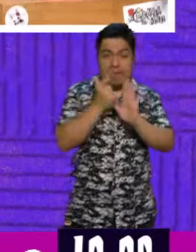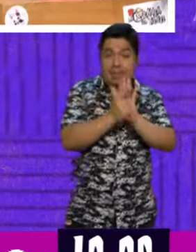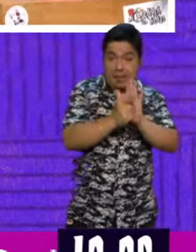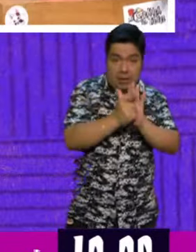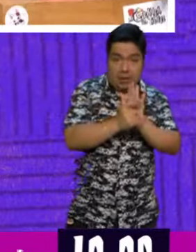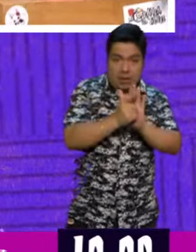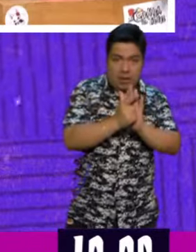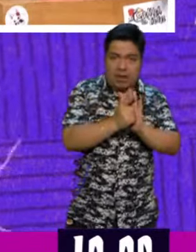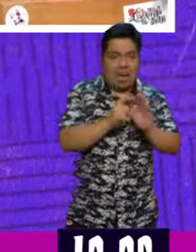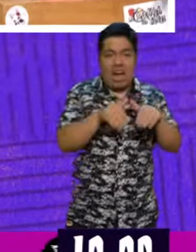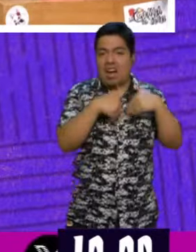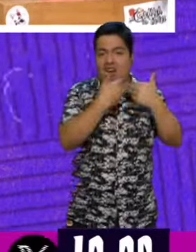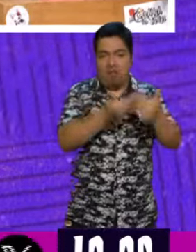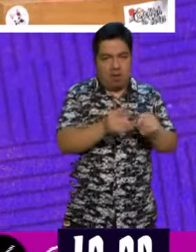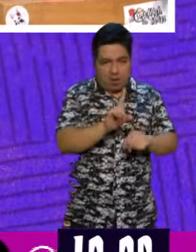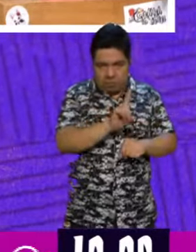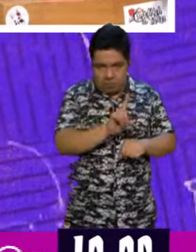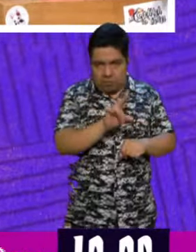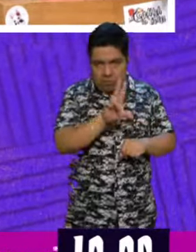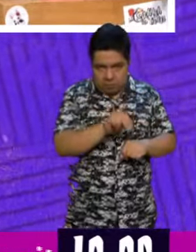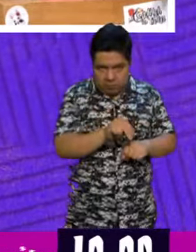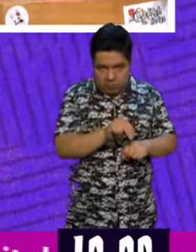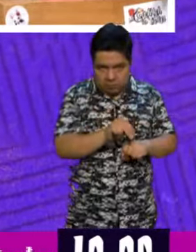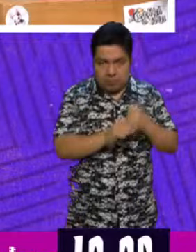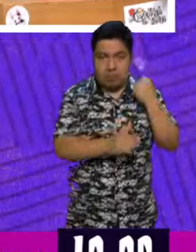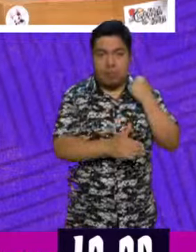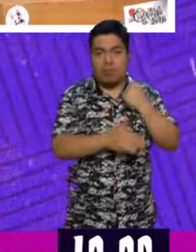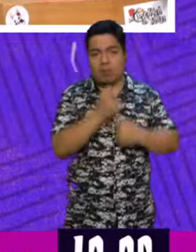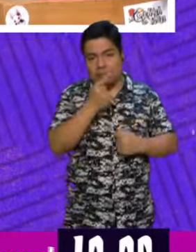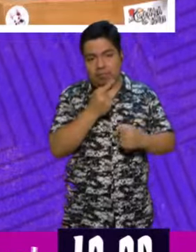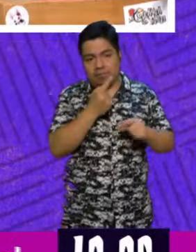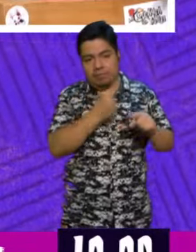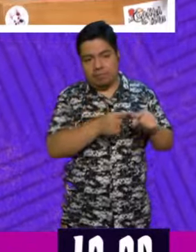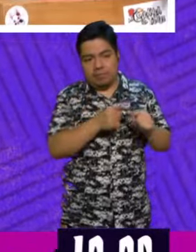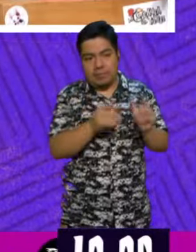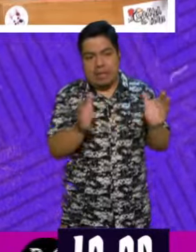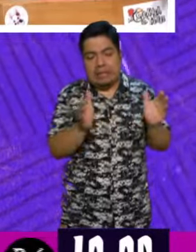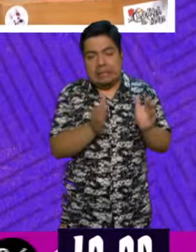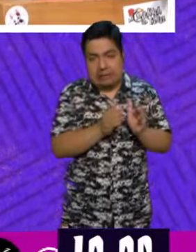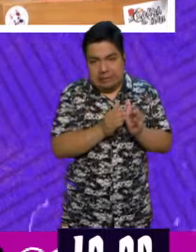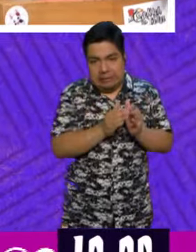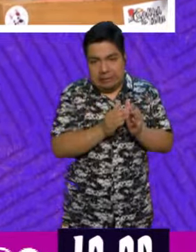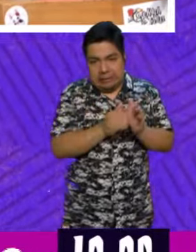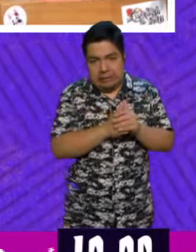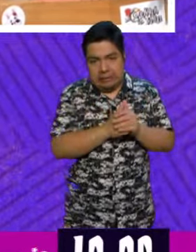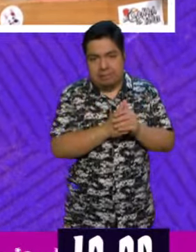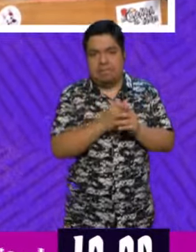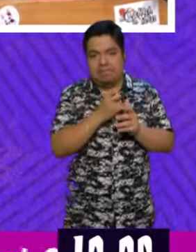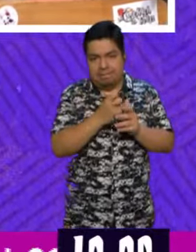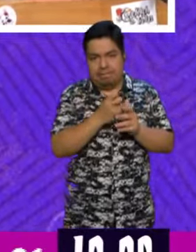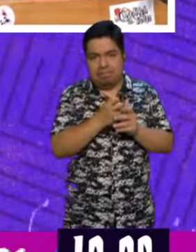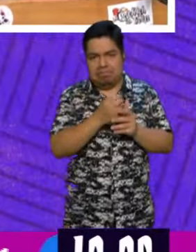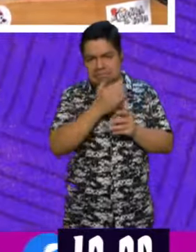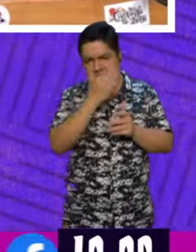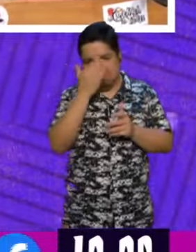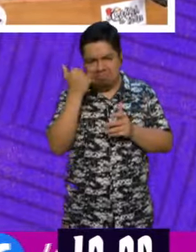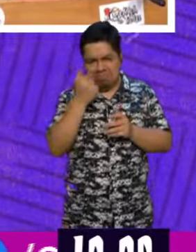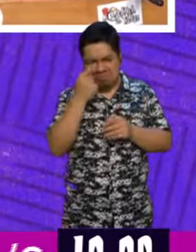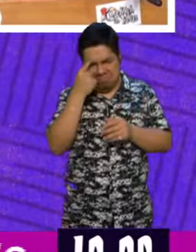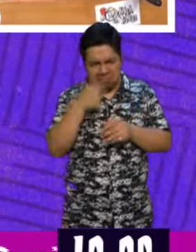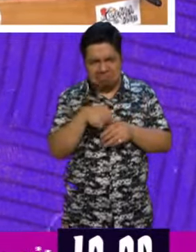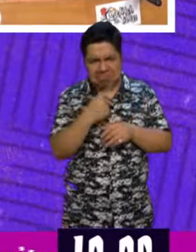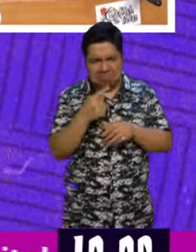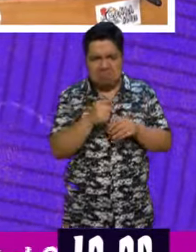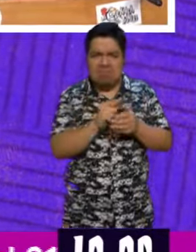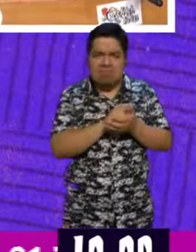se pueden quedar afuera. Ajá. Porque estamos además adelgazando esa capa. Que yo no sé para qué los